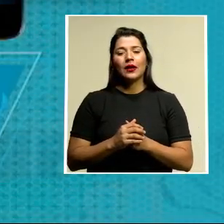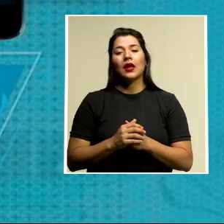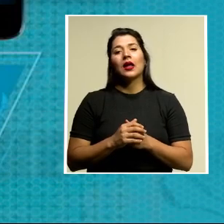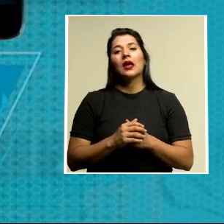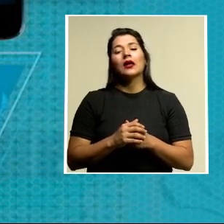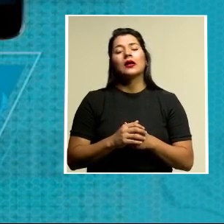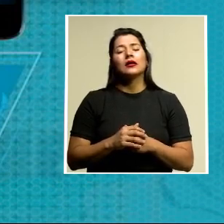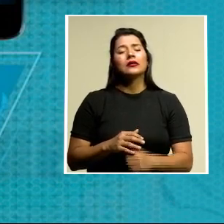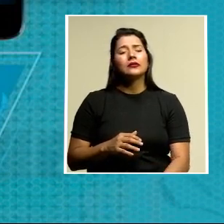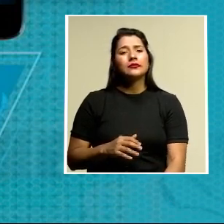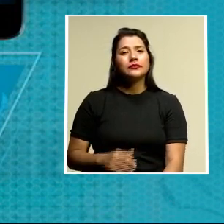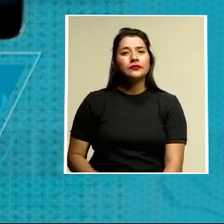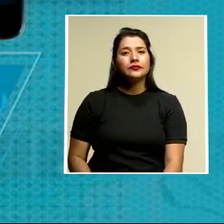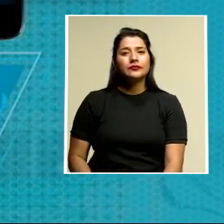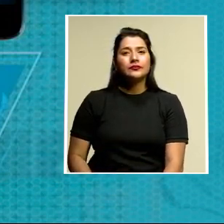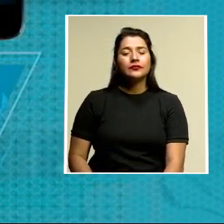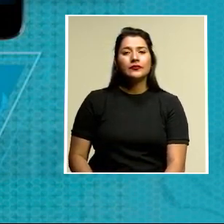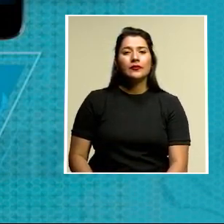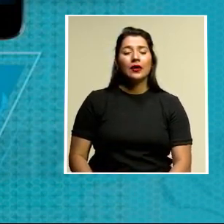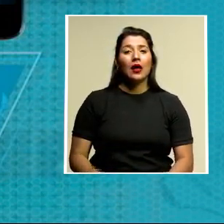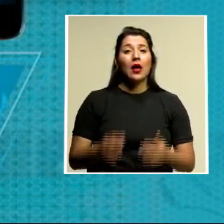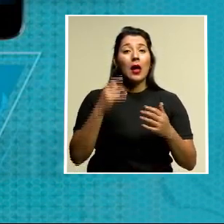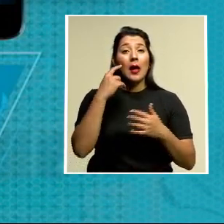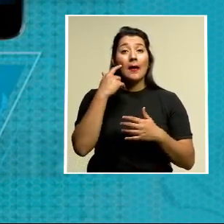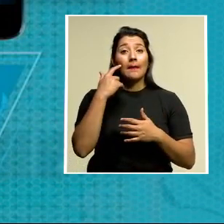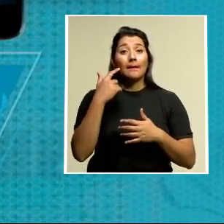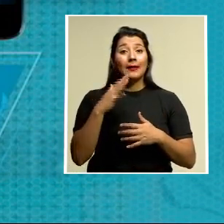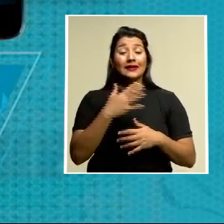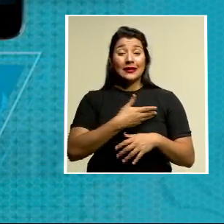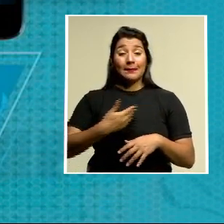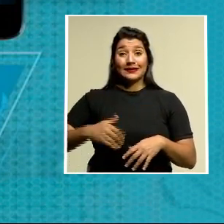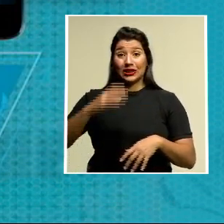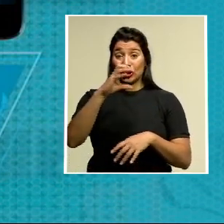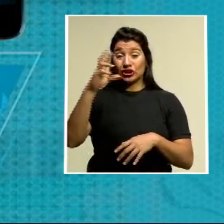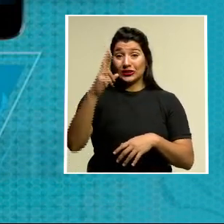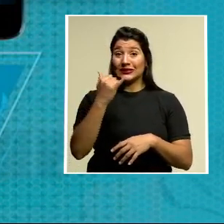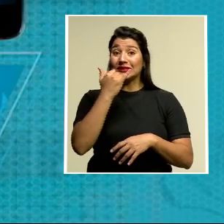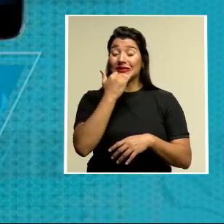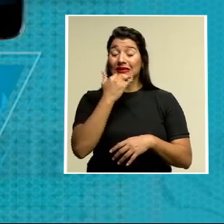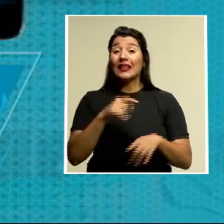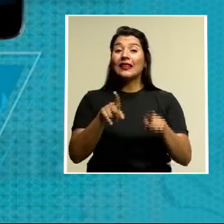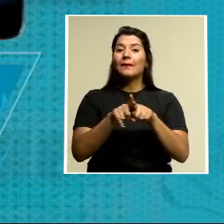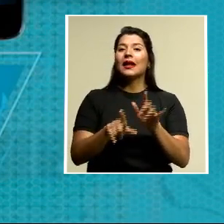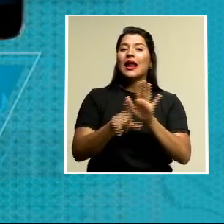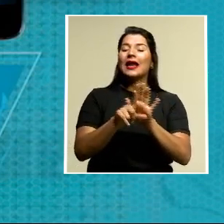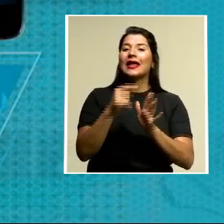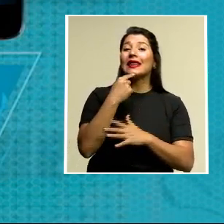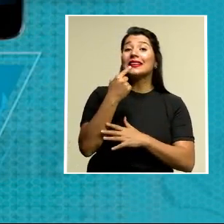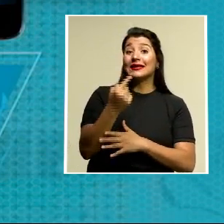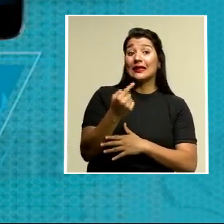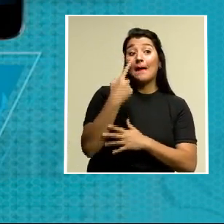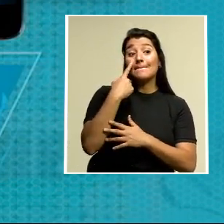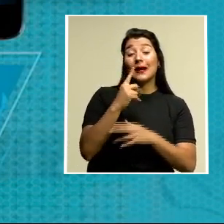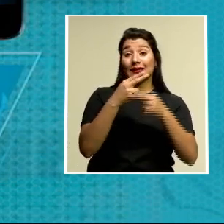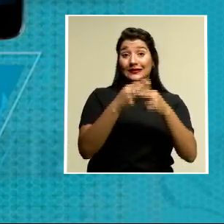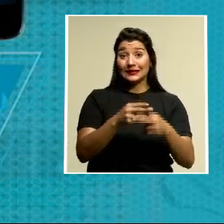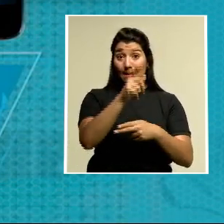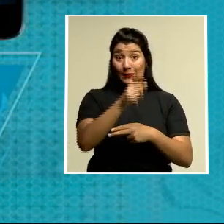de la adhesión de la Organización para la Cooperación y el Desarrollo Económico, OCDE, la persona nombrada debe ser parte del Ministerio de Comercio